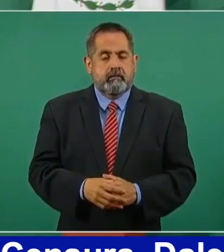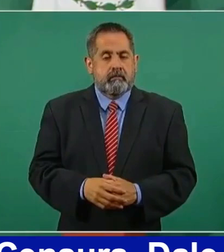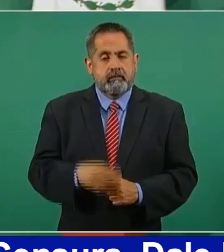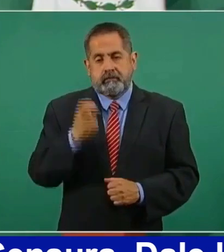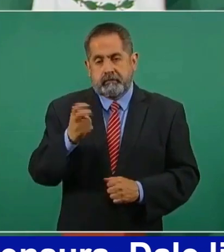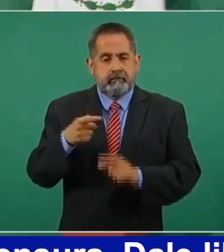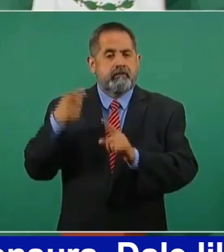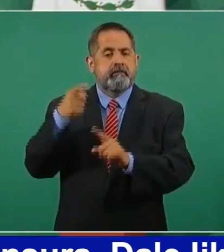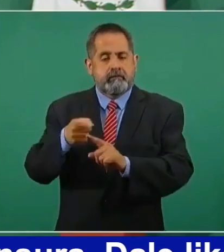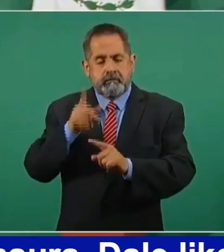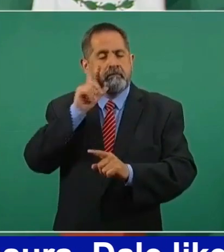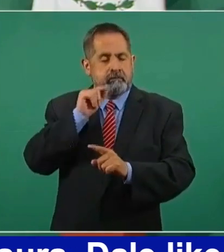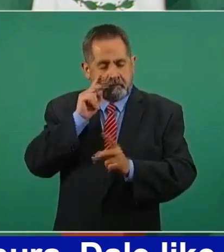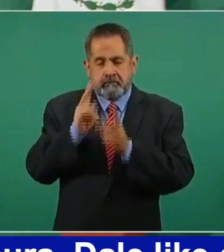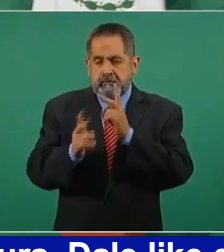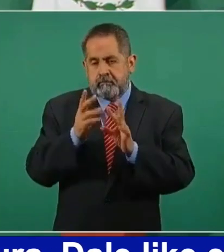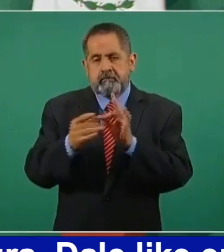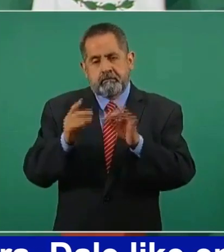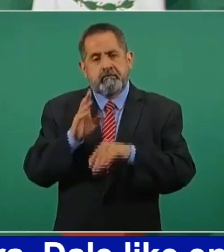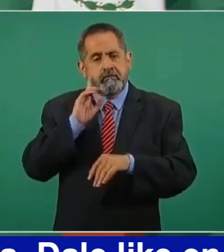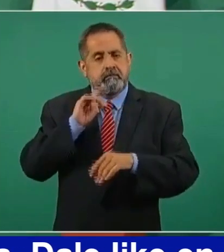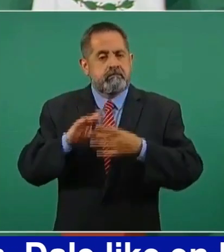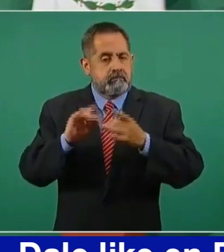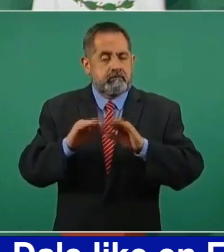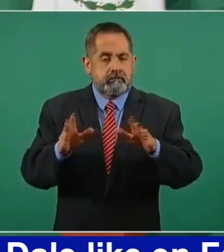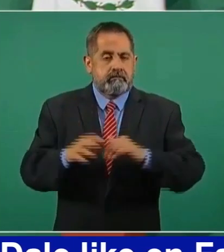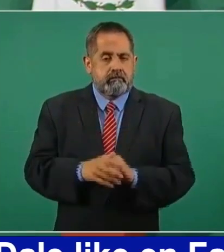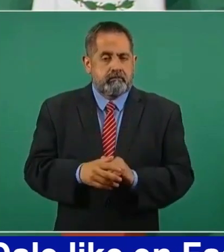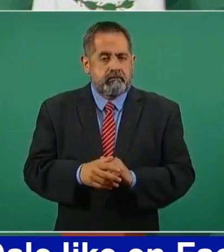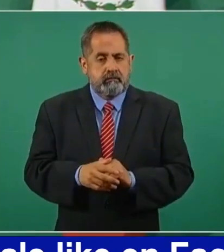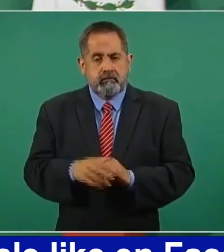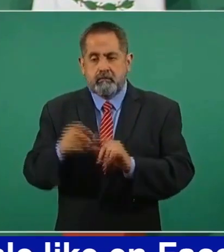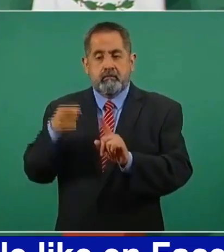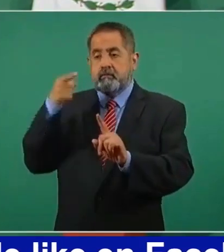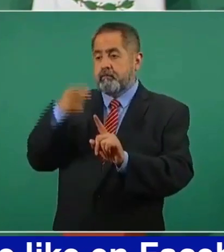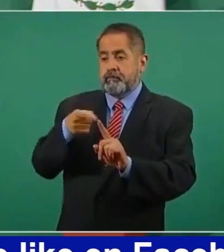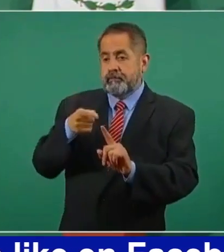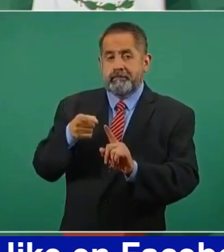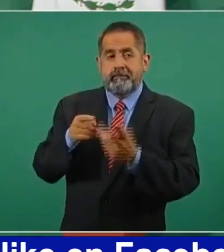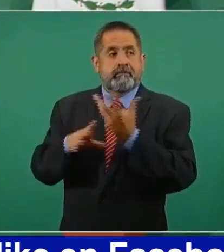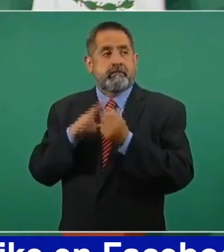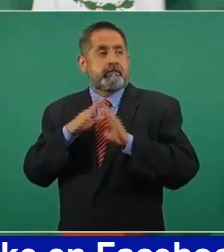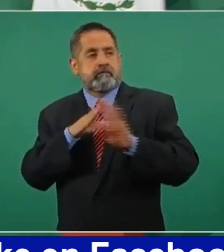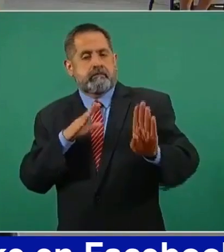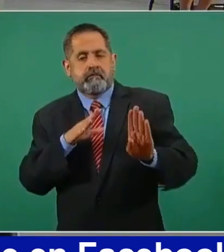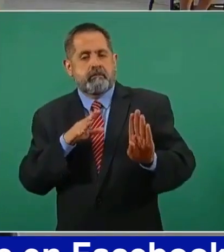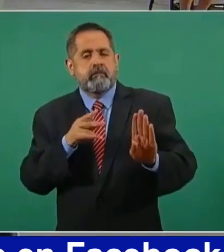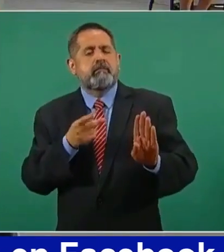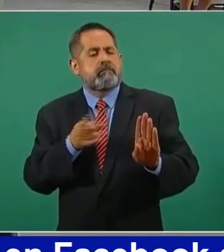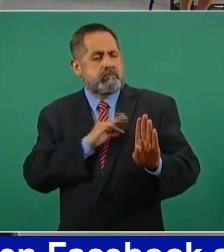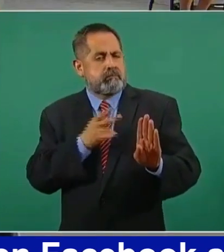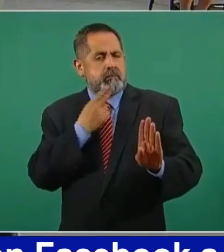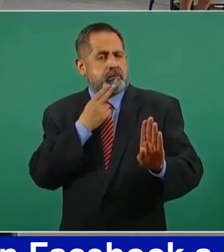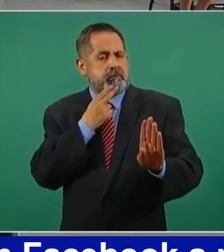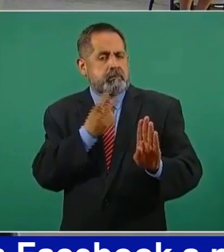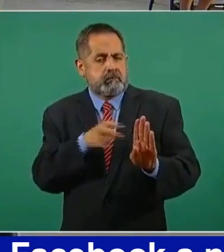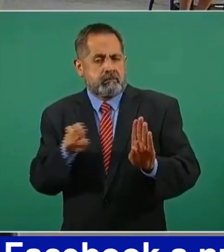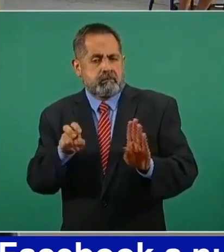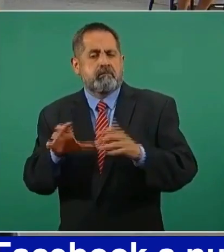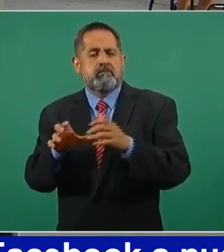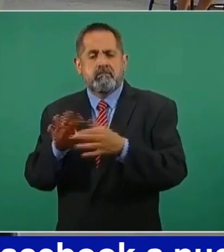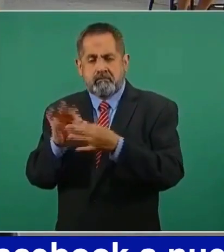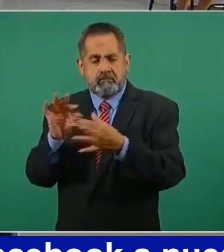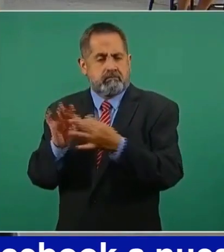Sobre este tema vamos a hablar mañana. Claro, no es migración, pero sí hay una relación, porque